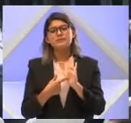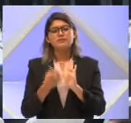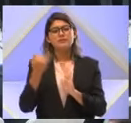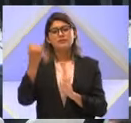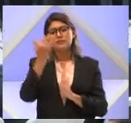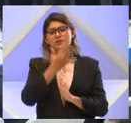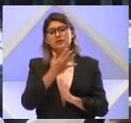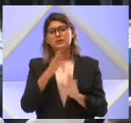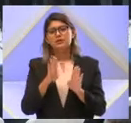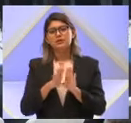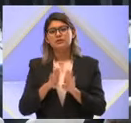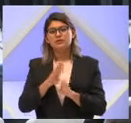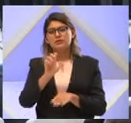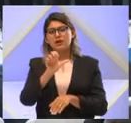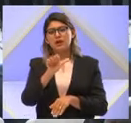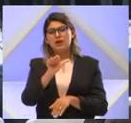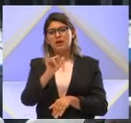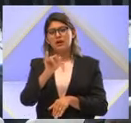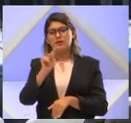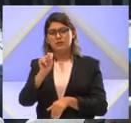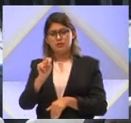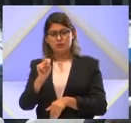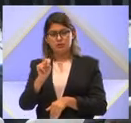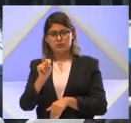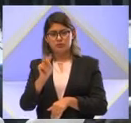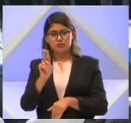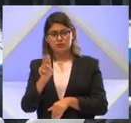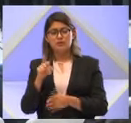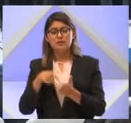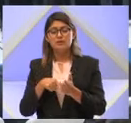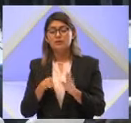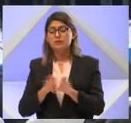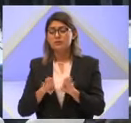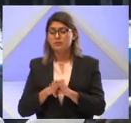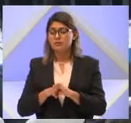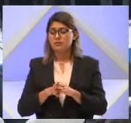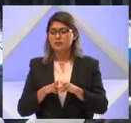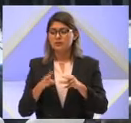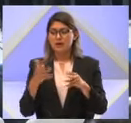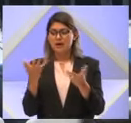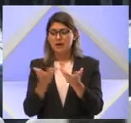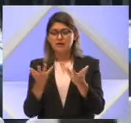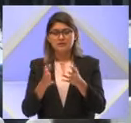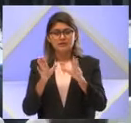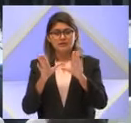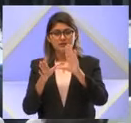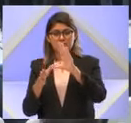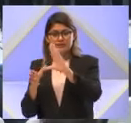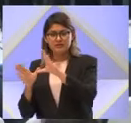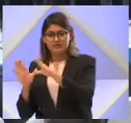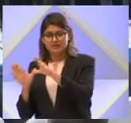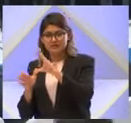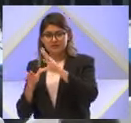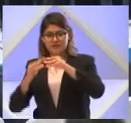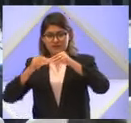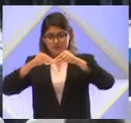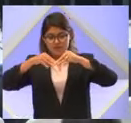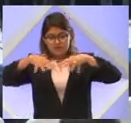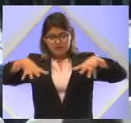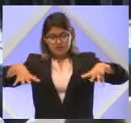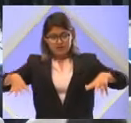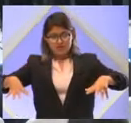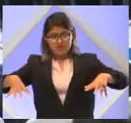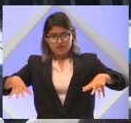latitud donde se muestran los casos de uso del satélite en escenarios 5g yo les